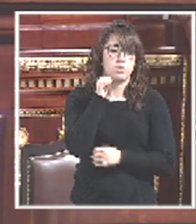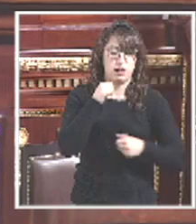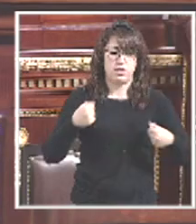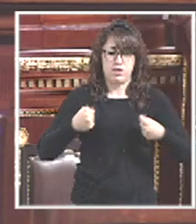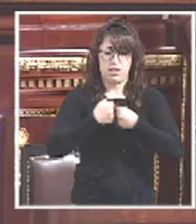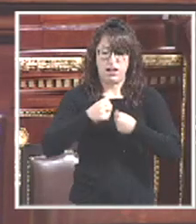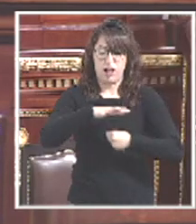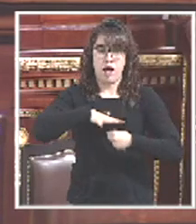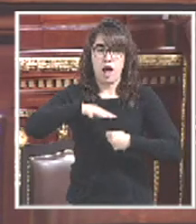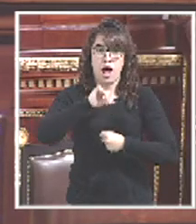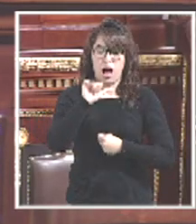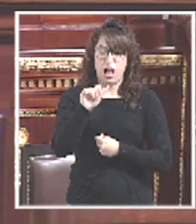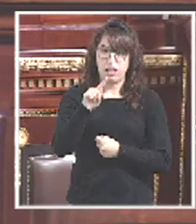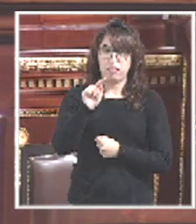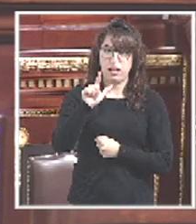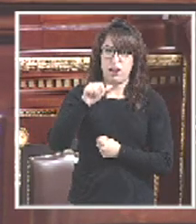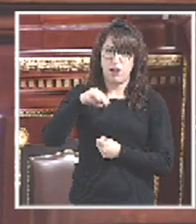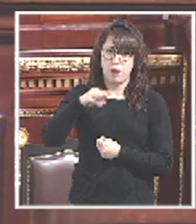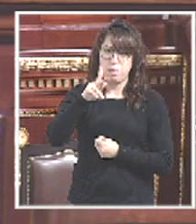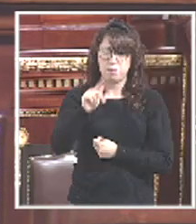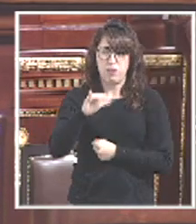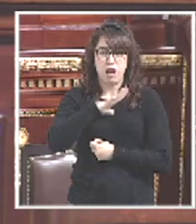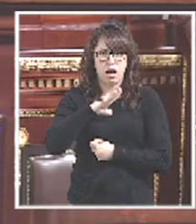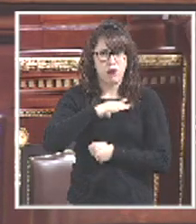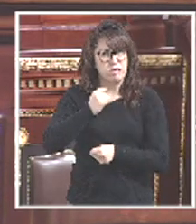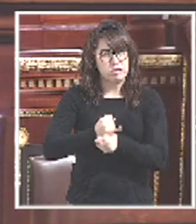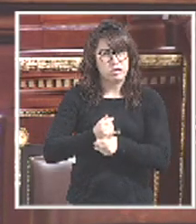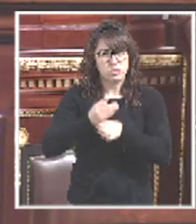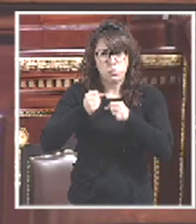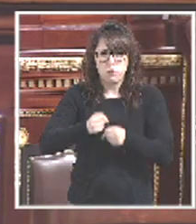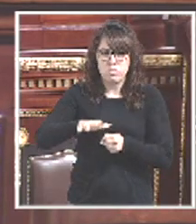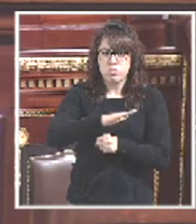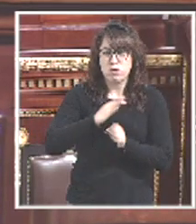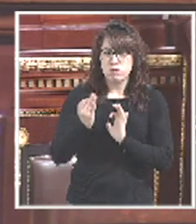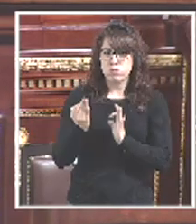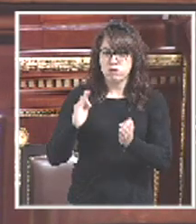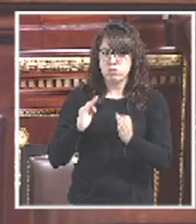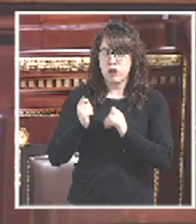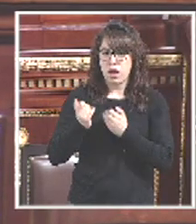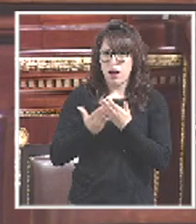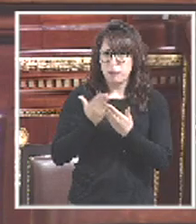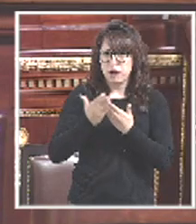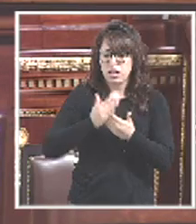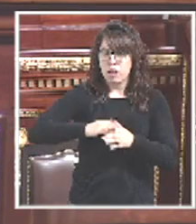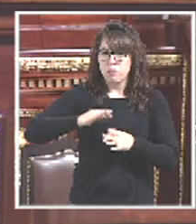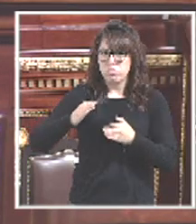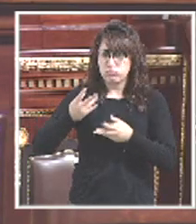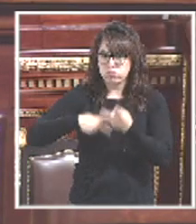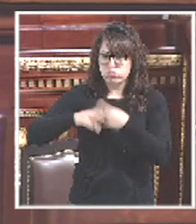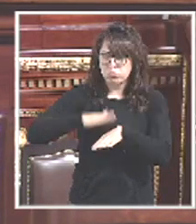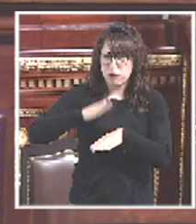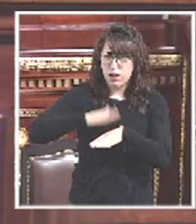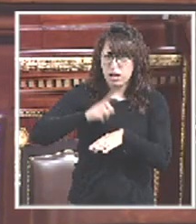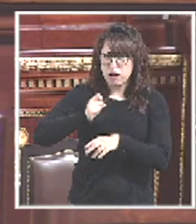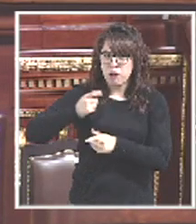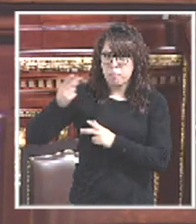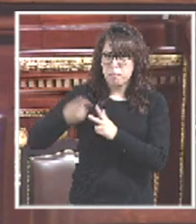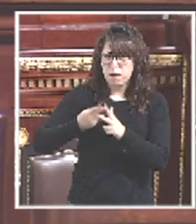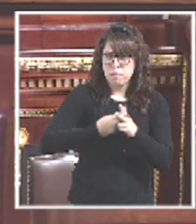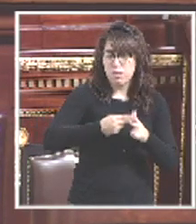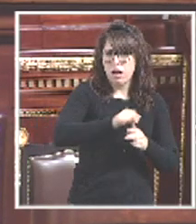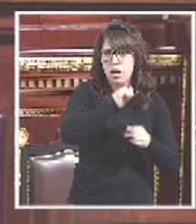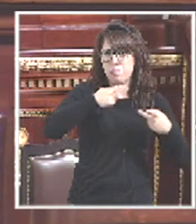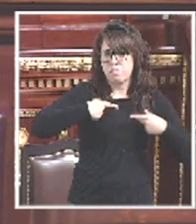sido marcada por la inseguridad y donde en las últimas décadas se han incrementado los homicidios dolosos y las lesiones por